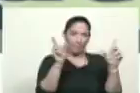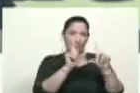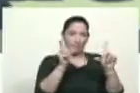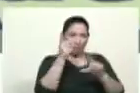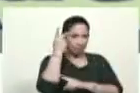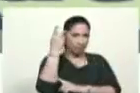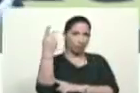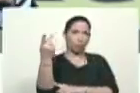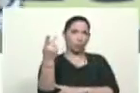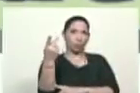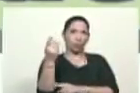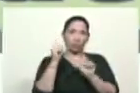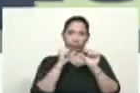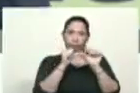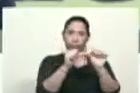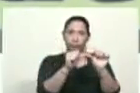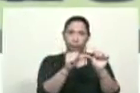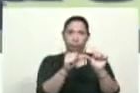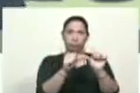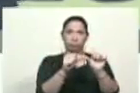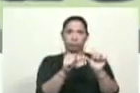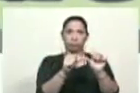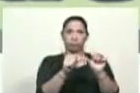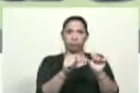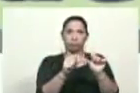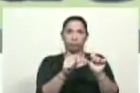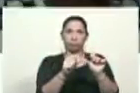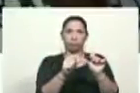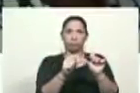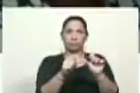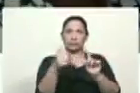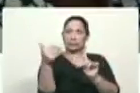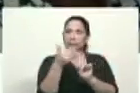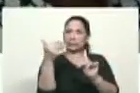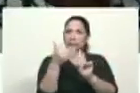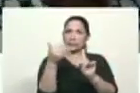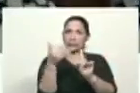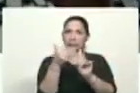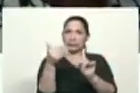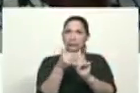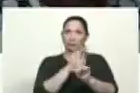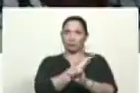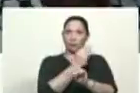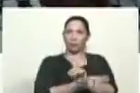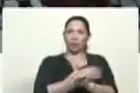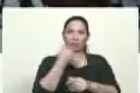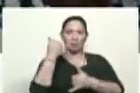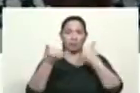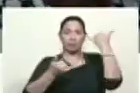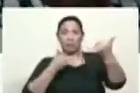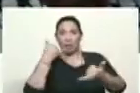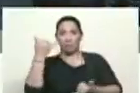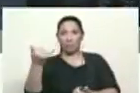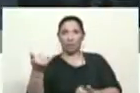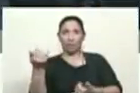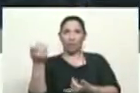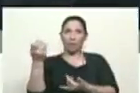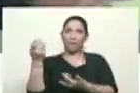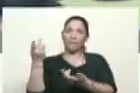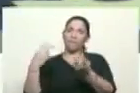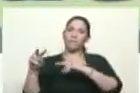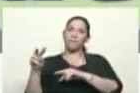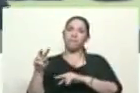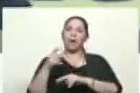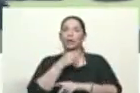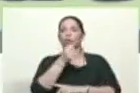psicológica permanente que la acentúan, con las llamadas ahora fake news, pero es lo